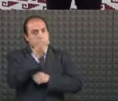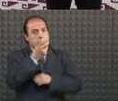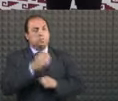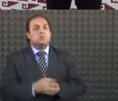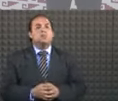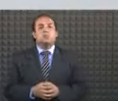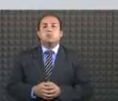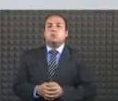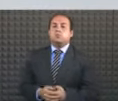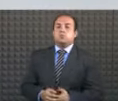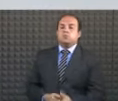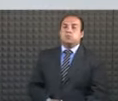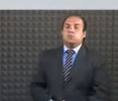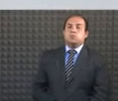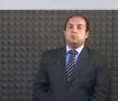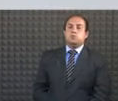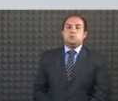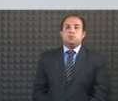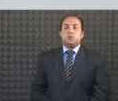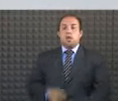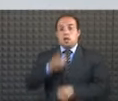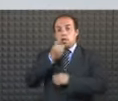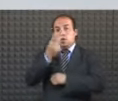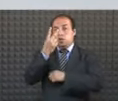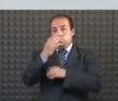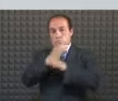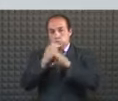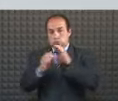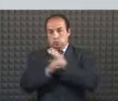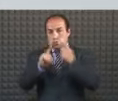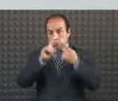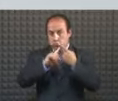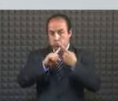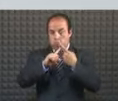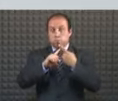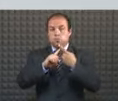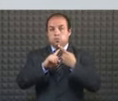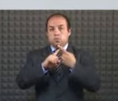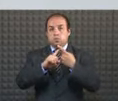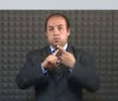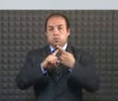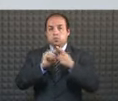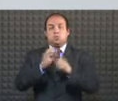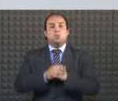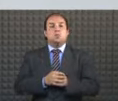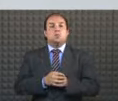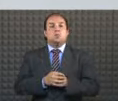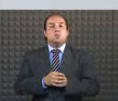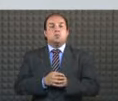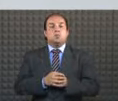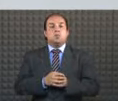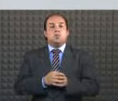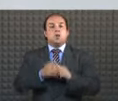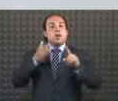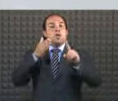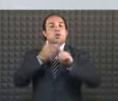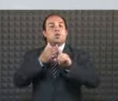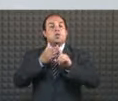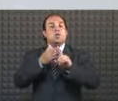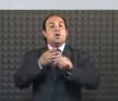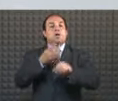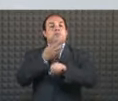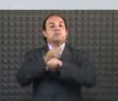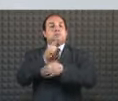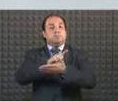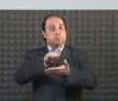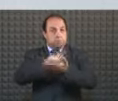favor? Yo diría dos temas. Uno, me parece que el fondo de esta reforma